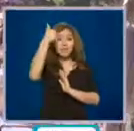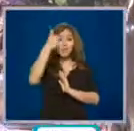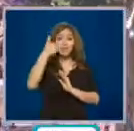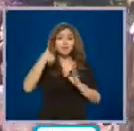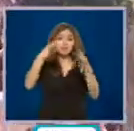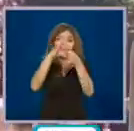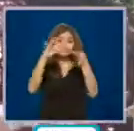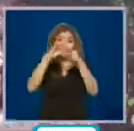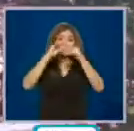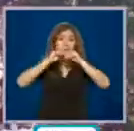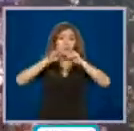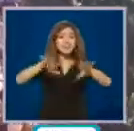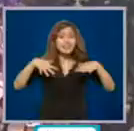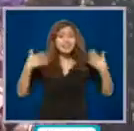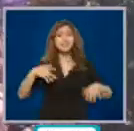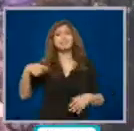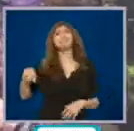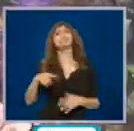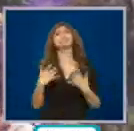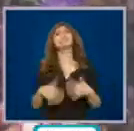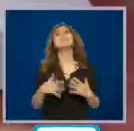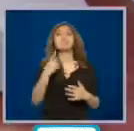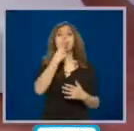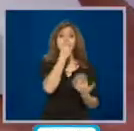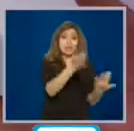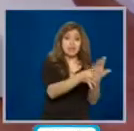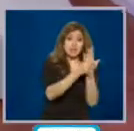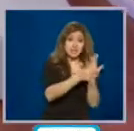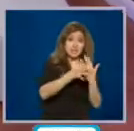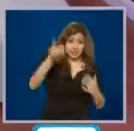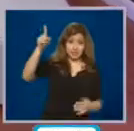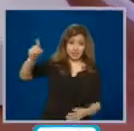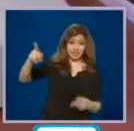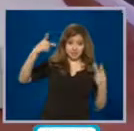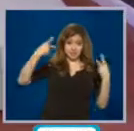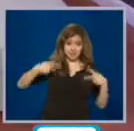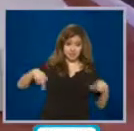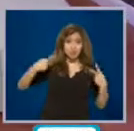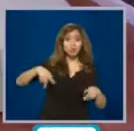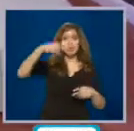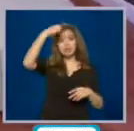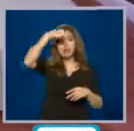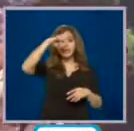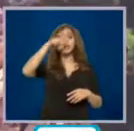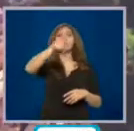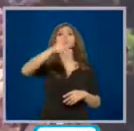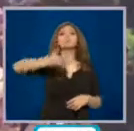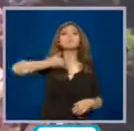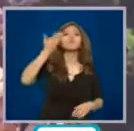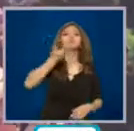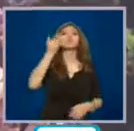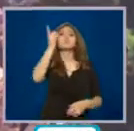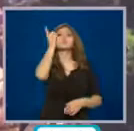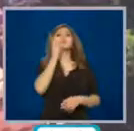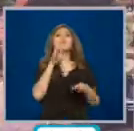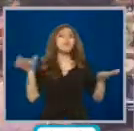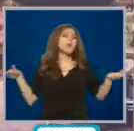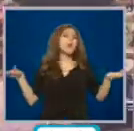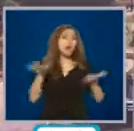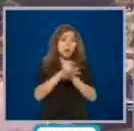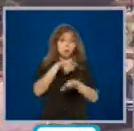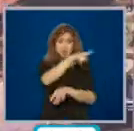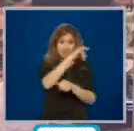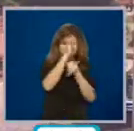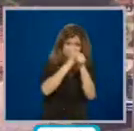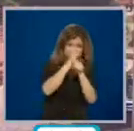tan no. buena. Ay, No está Nos buena, ¿no? delatan nuestros terribles hábitos de sueño. Según una investigación muy reciente